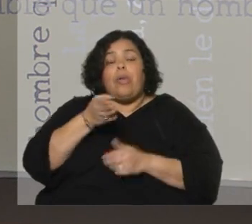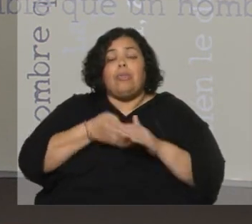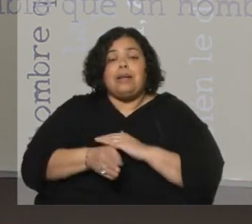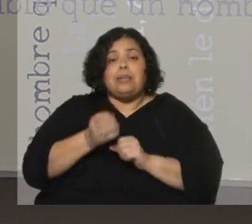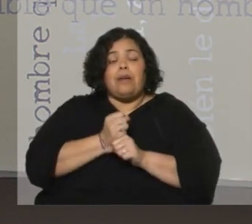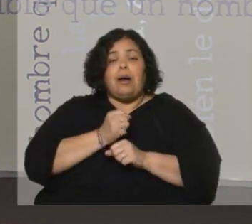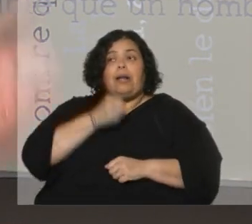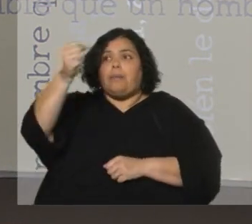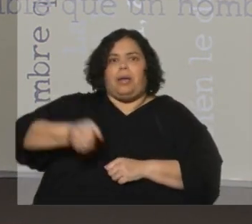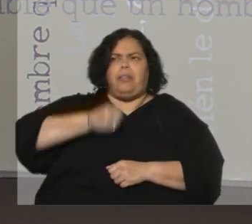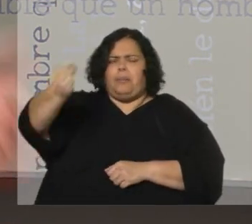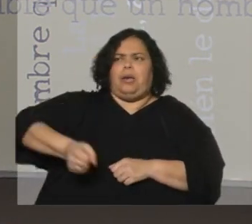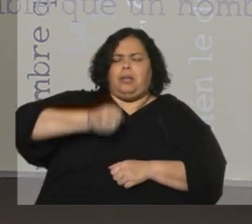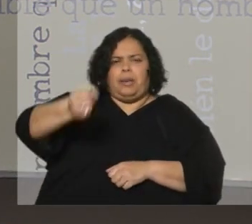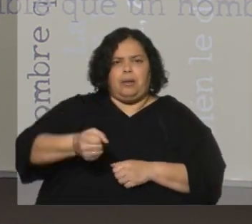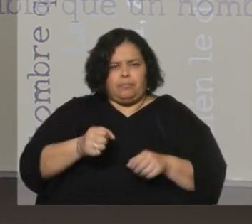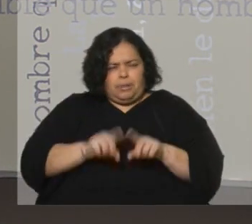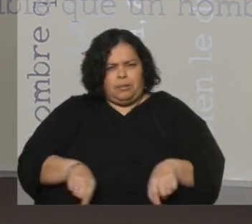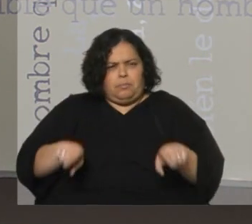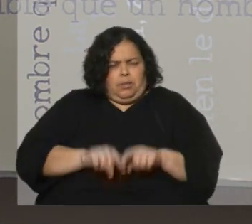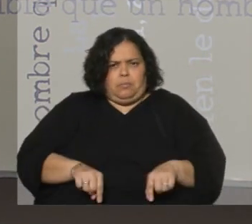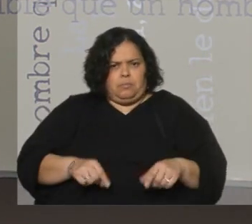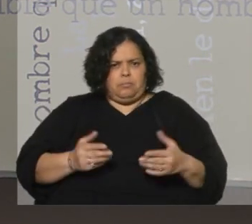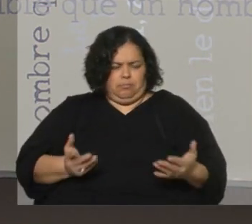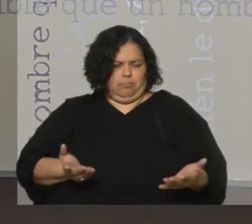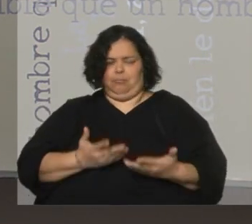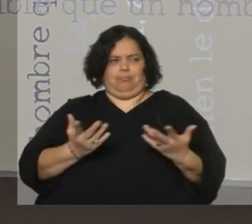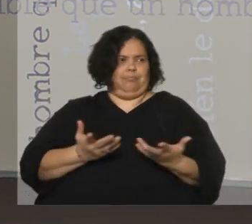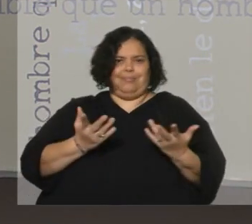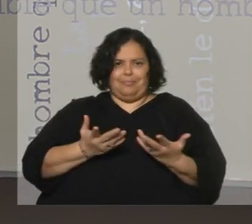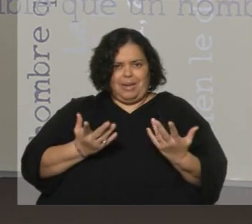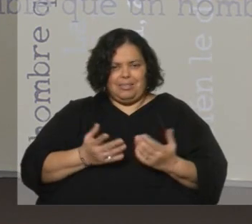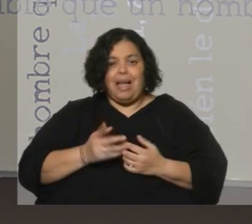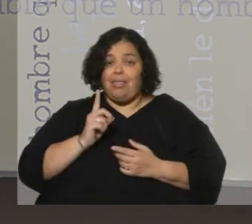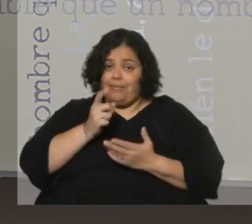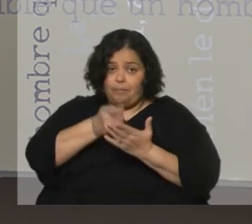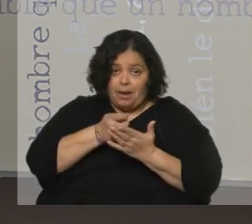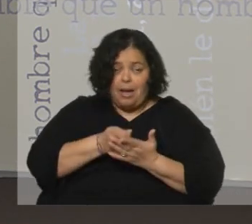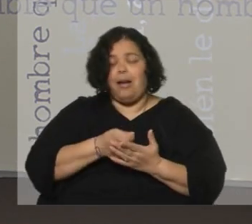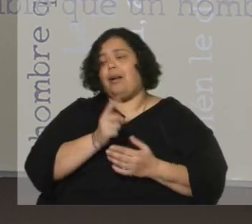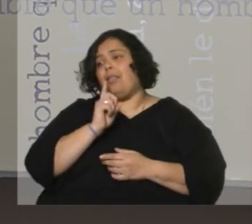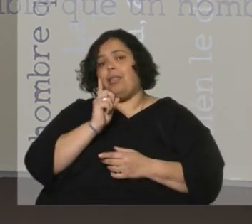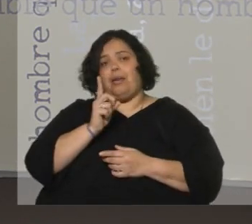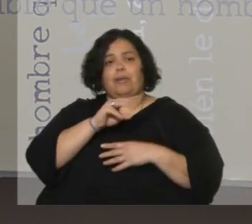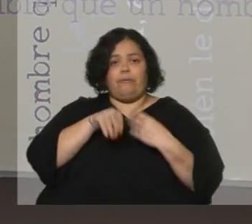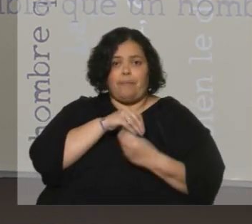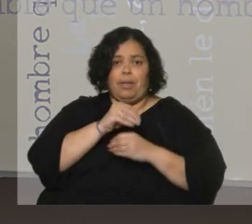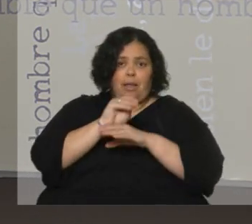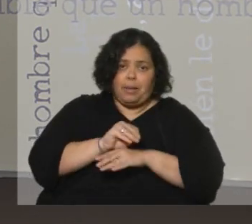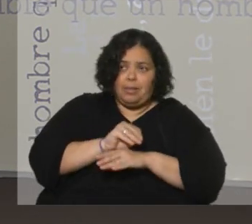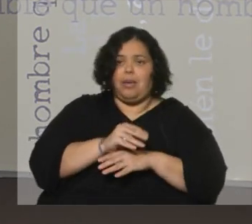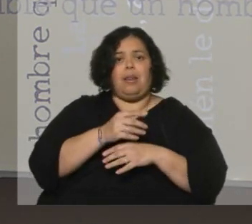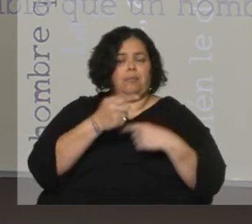trabajar todos los días se levanta y lo boxean de vuelta y lo boxean de vuelta le boxean de vuelta y y y y ahí las cuentas hay que pagarlas la familia sigue necesitando sus